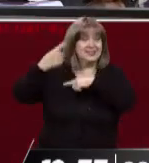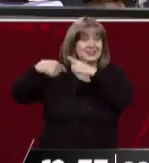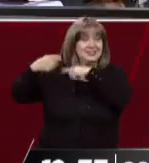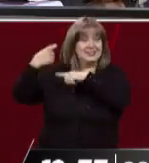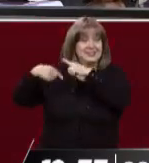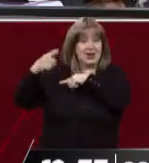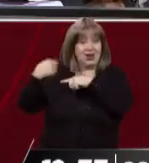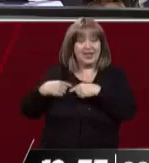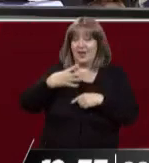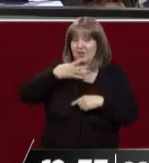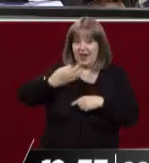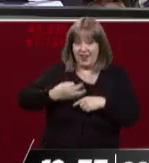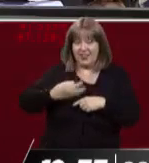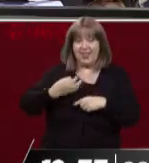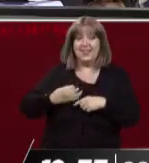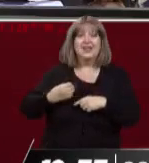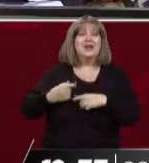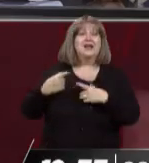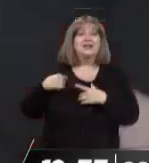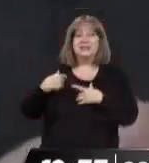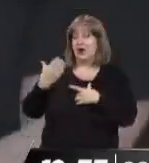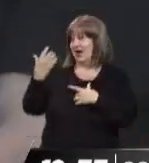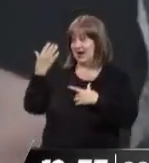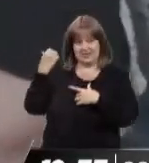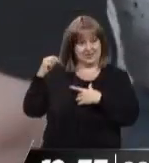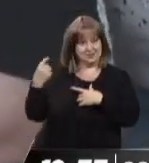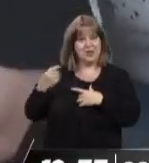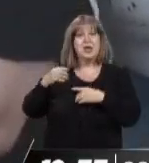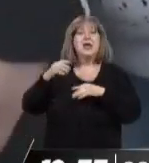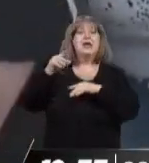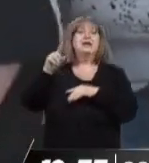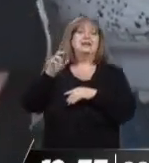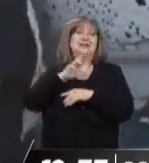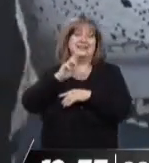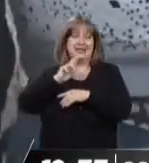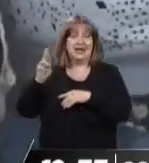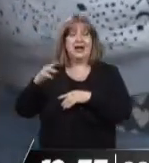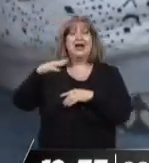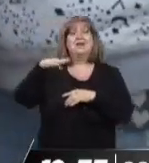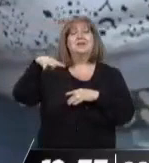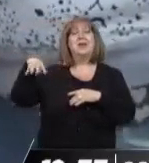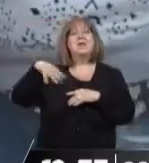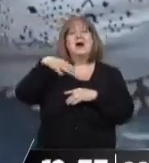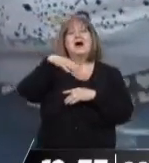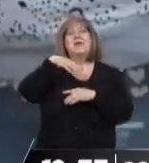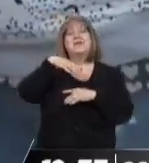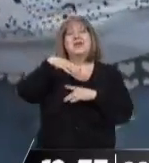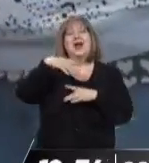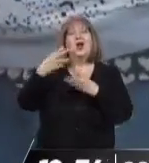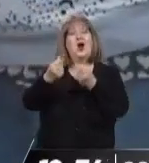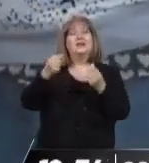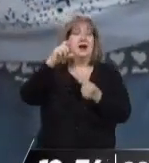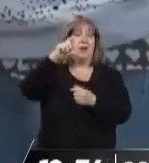Esta mujer que está acá, que se llama Claudia, vino ayer a comprar unos muebles. Cuando vino a comprar unos muebles, conoció a esta familia y hoy me ha buscado